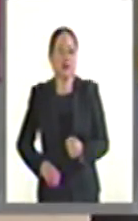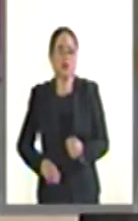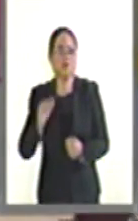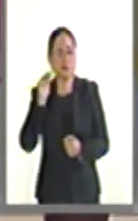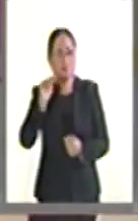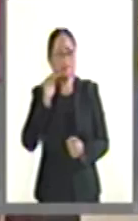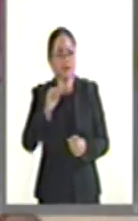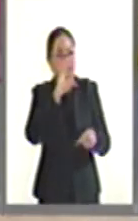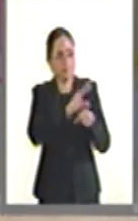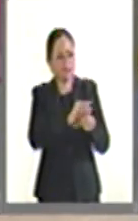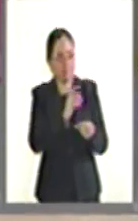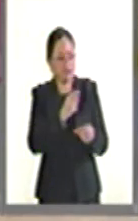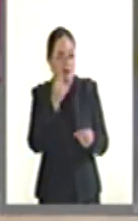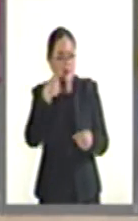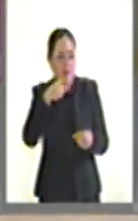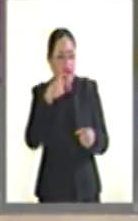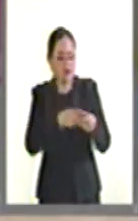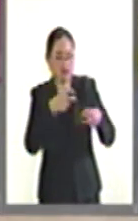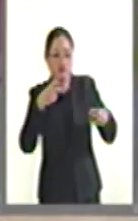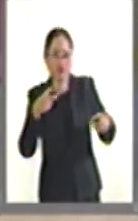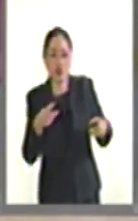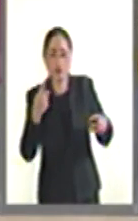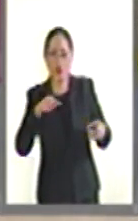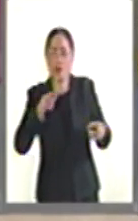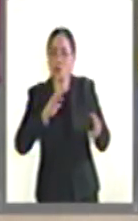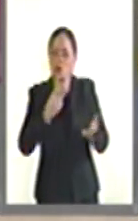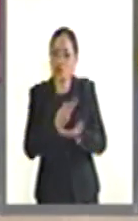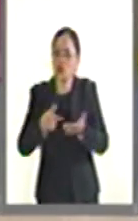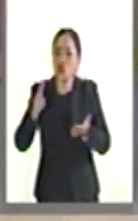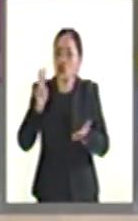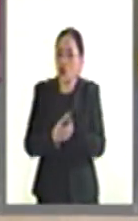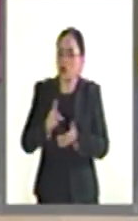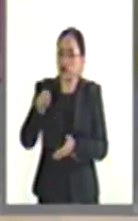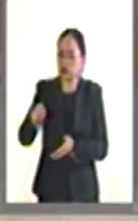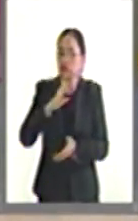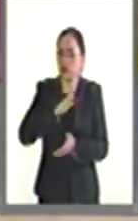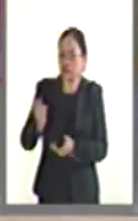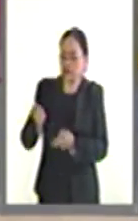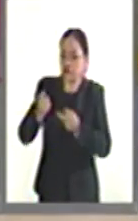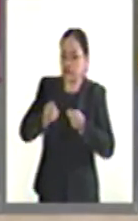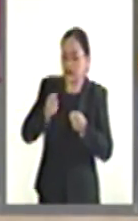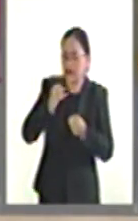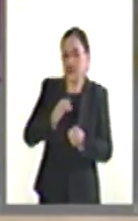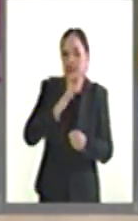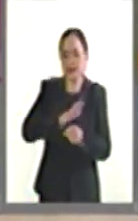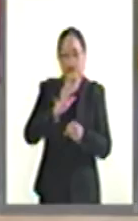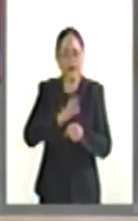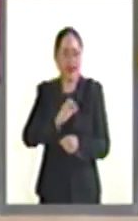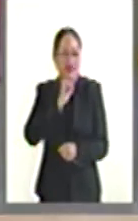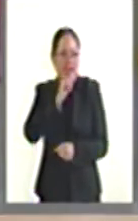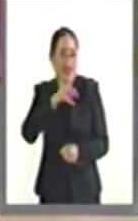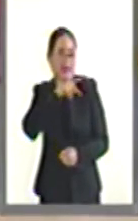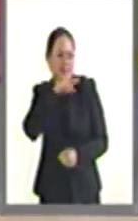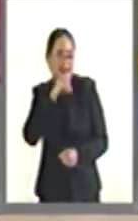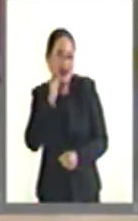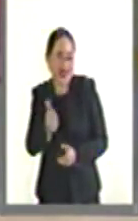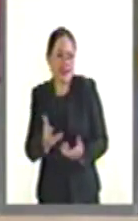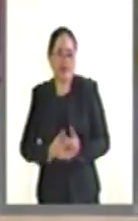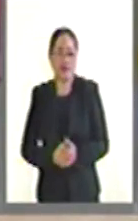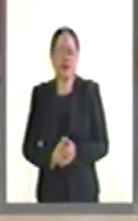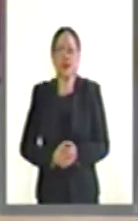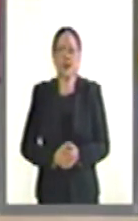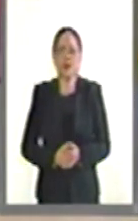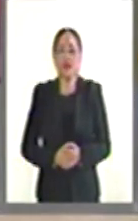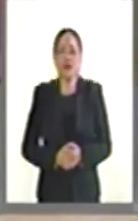solicitaron licencia a su cargo para poder cabildear su nombramiento sin ninguna preocupación. El